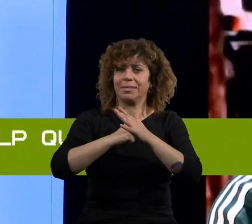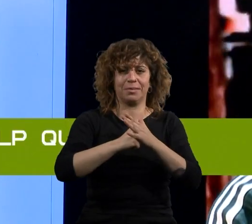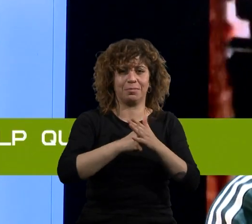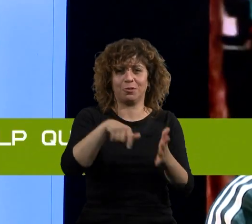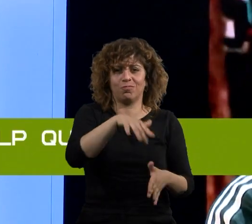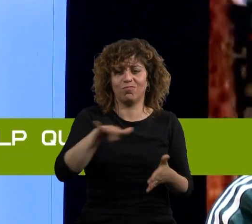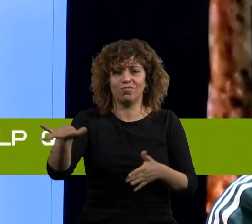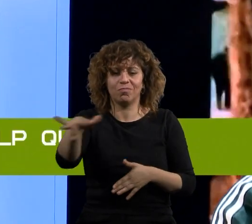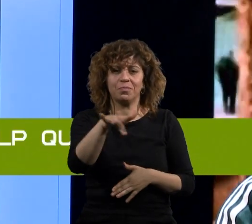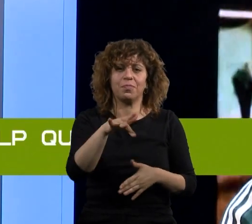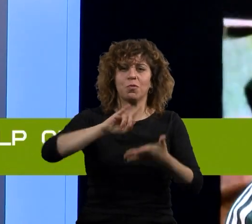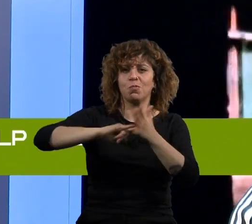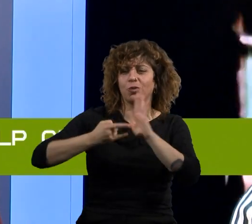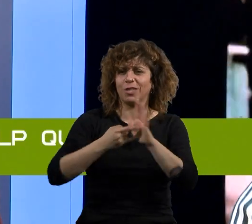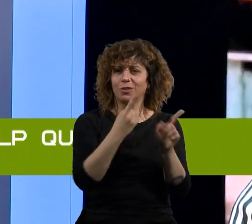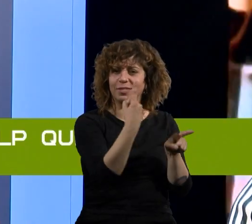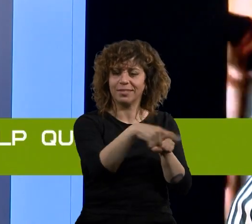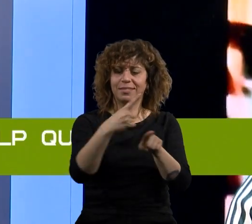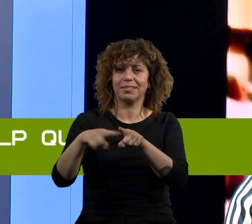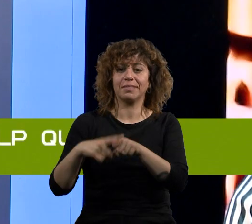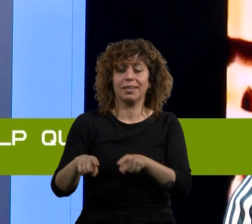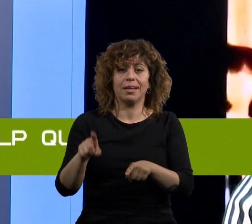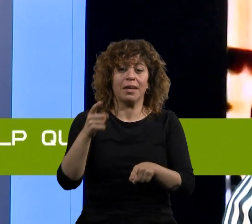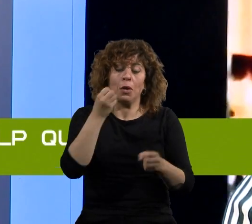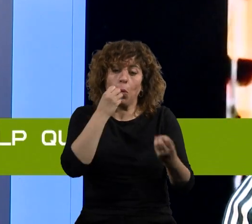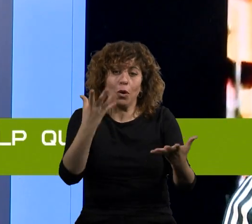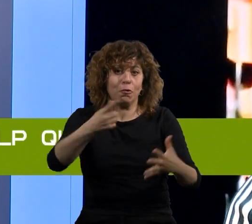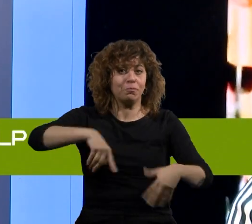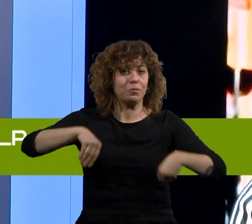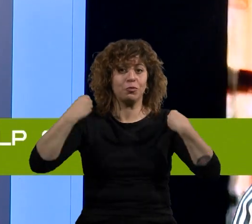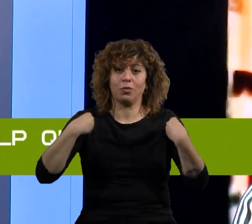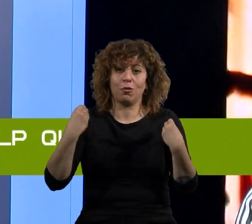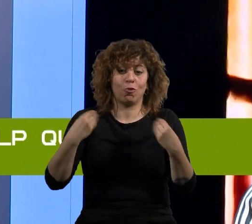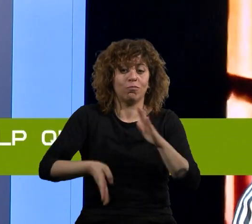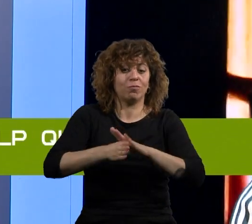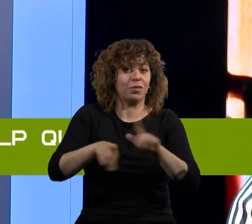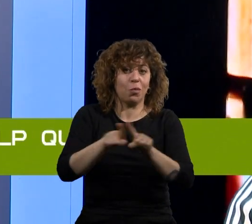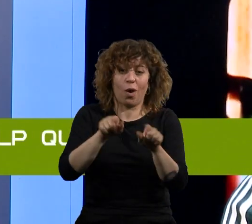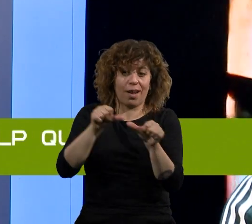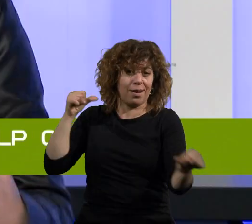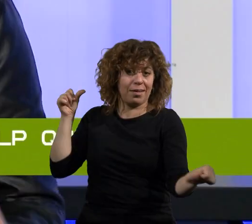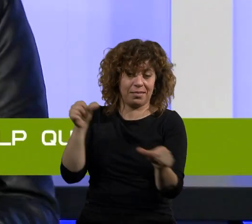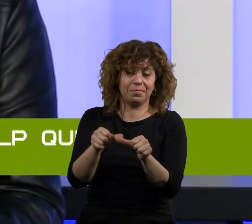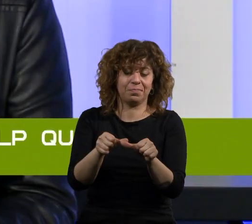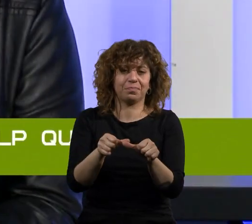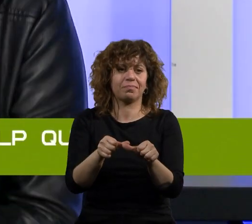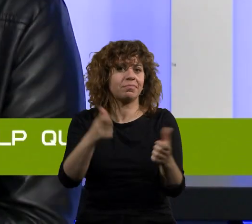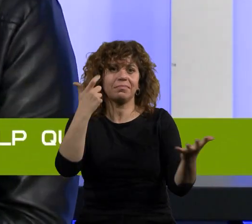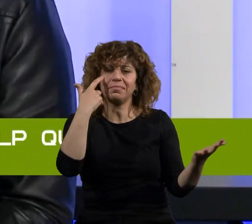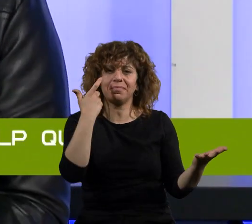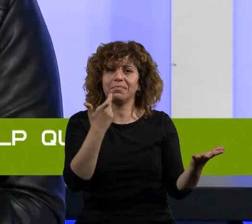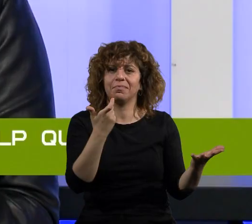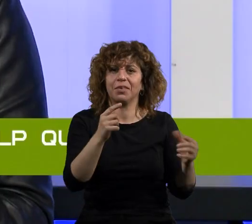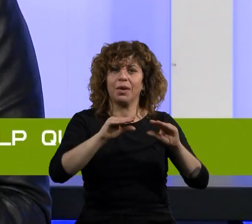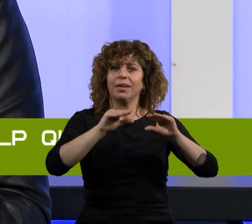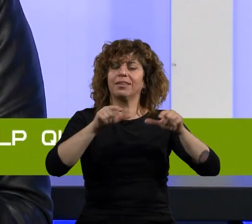posibles, que conozcamos diferentes proyectos y que, bueno, que sigamos disfrutando como lo estamos haciendo durante todos estos años. Bueno, pues enseñarnos este